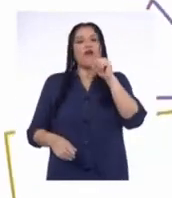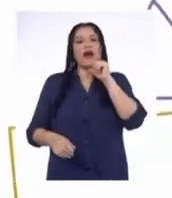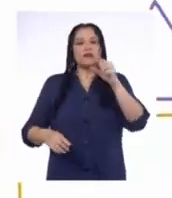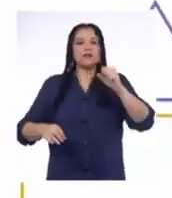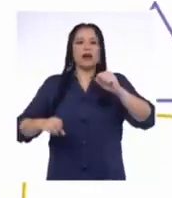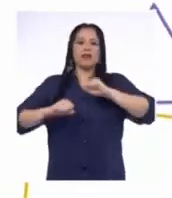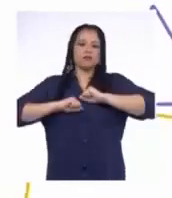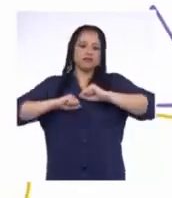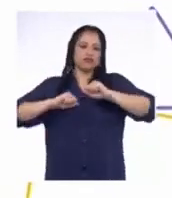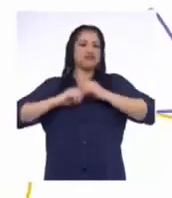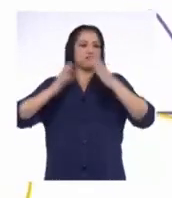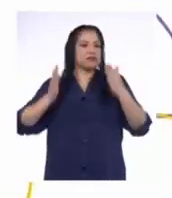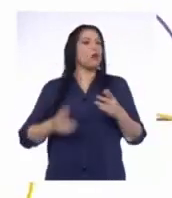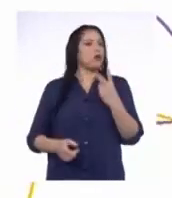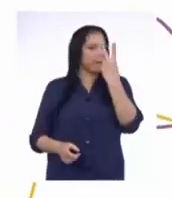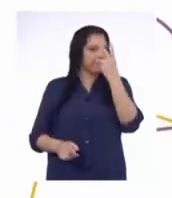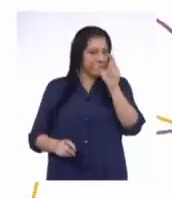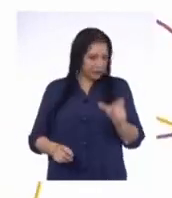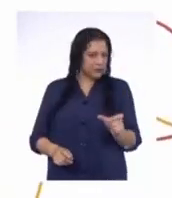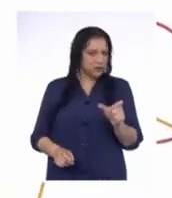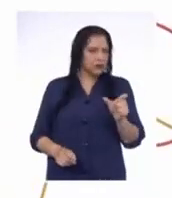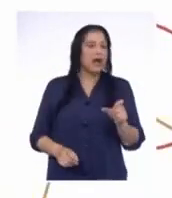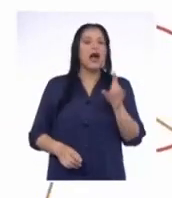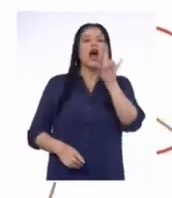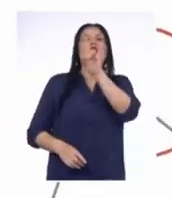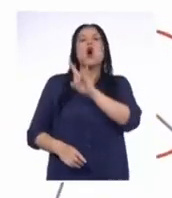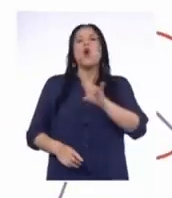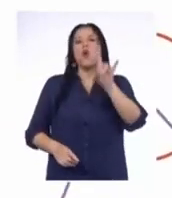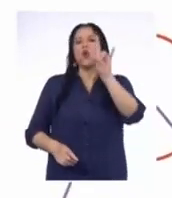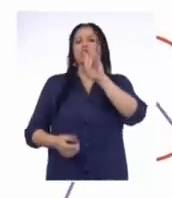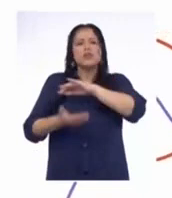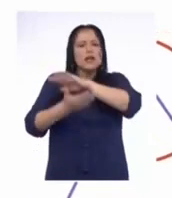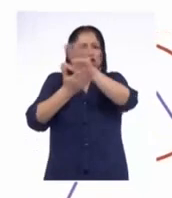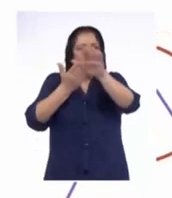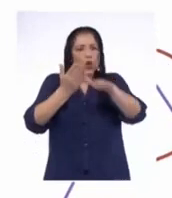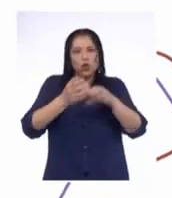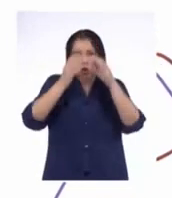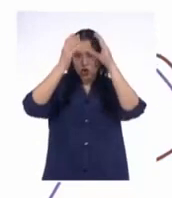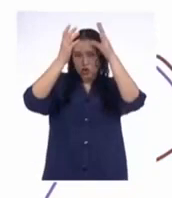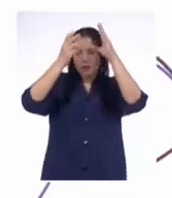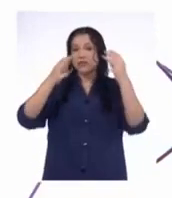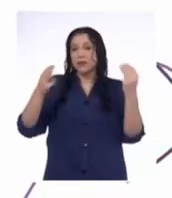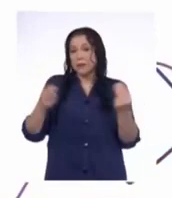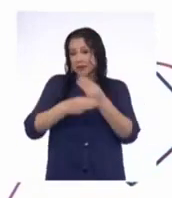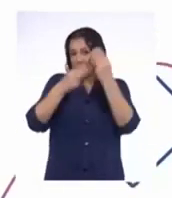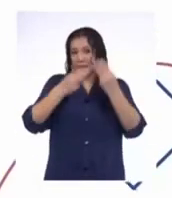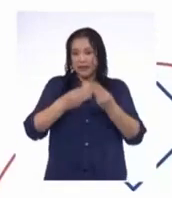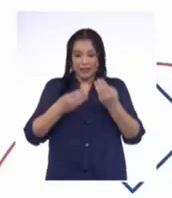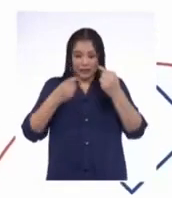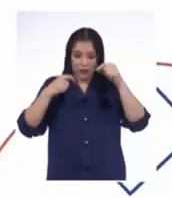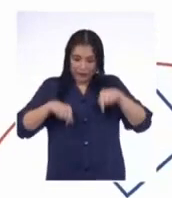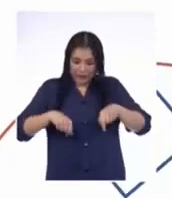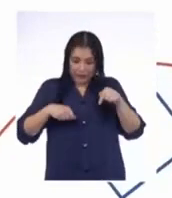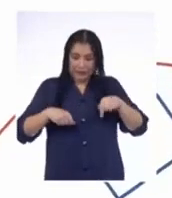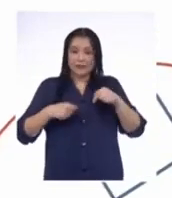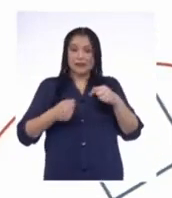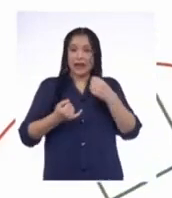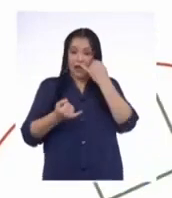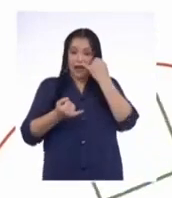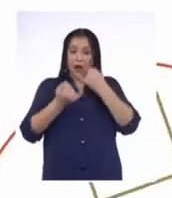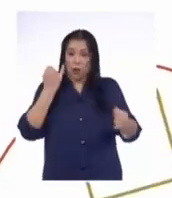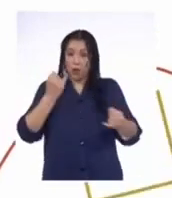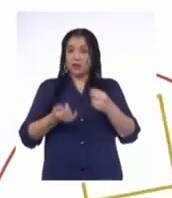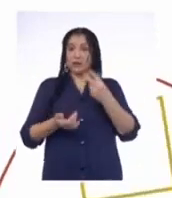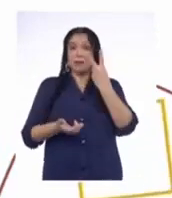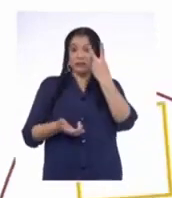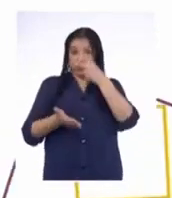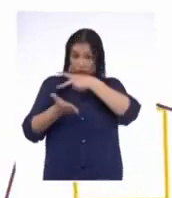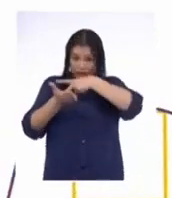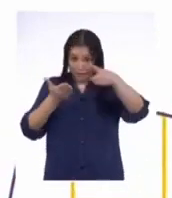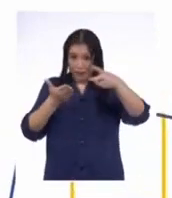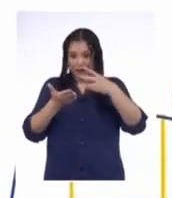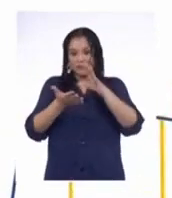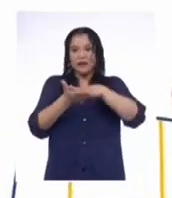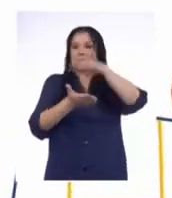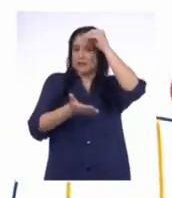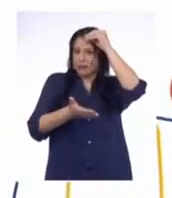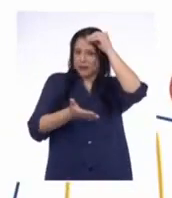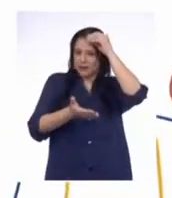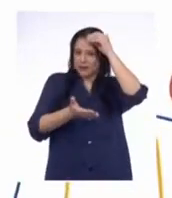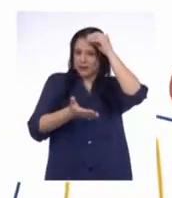física. Debes hacerlo utilizando los conocimientos matemáticos que has adquirido en la última quincena.